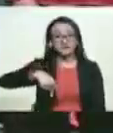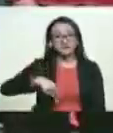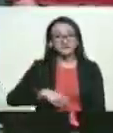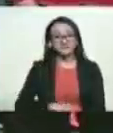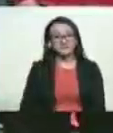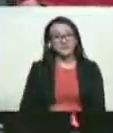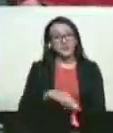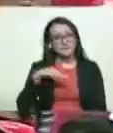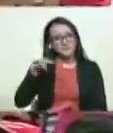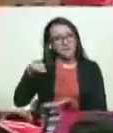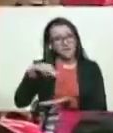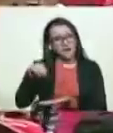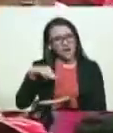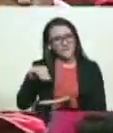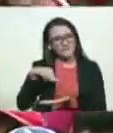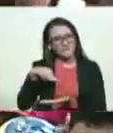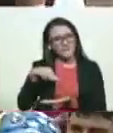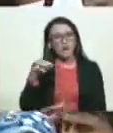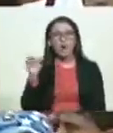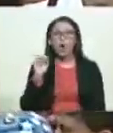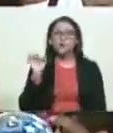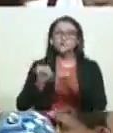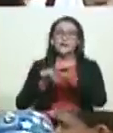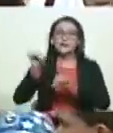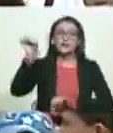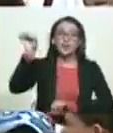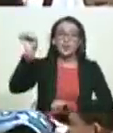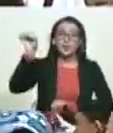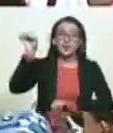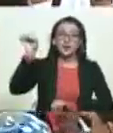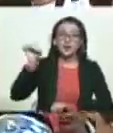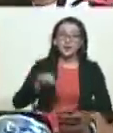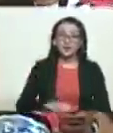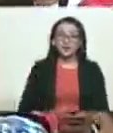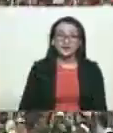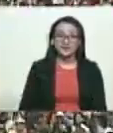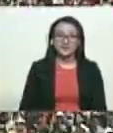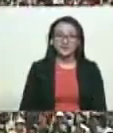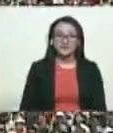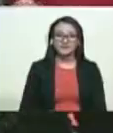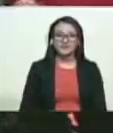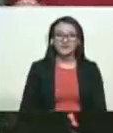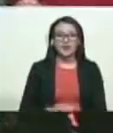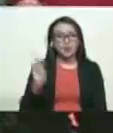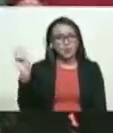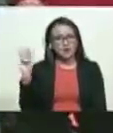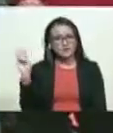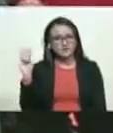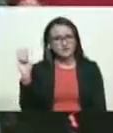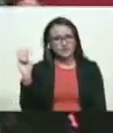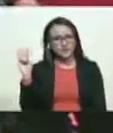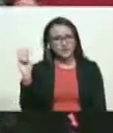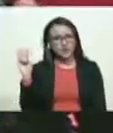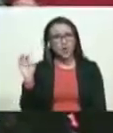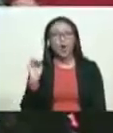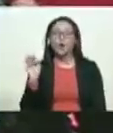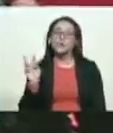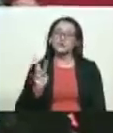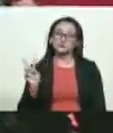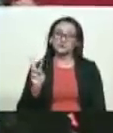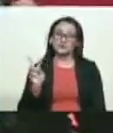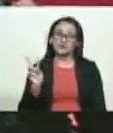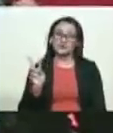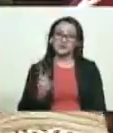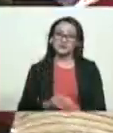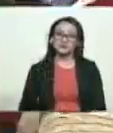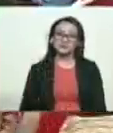en miami o en san cristóbal en washington o en venezuela